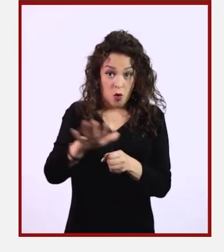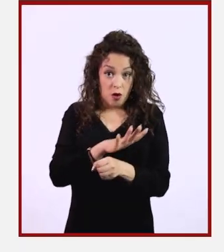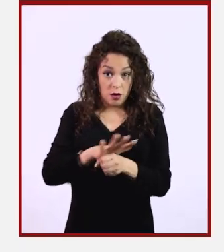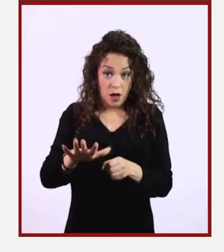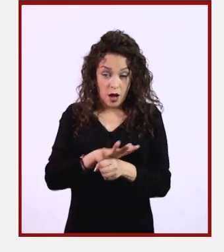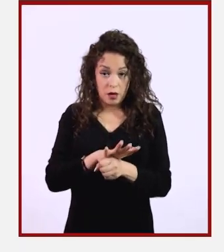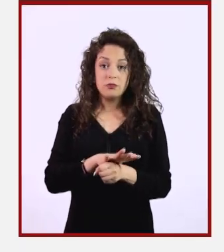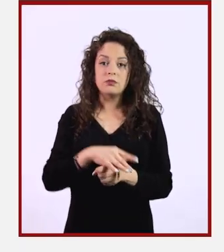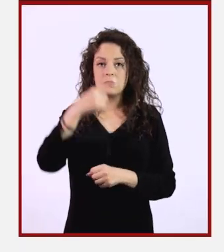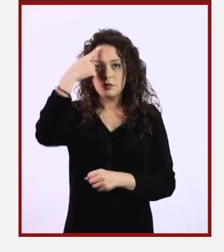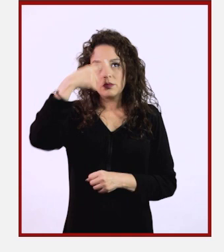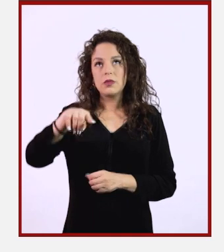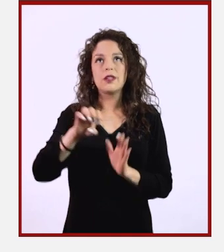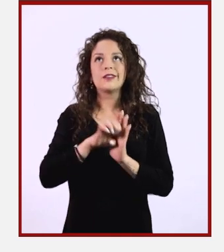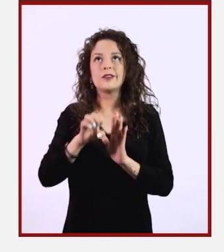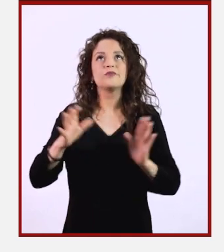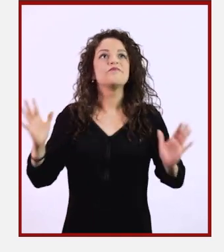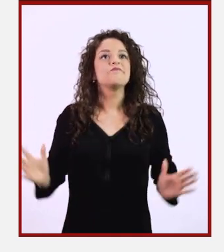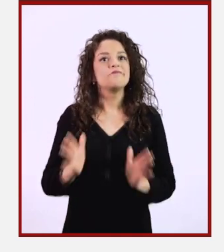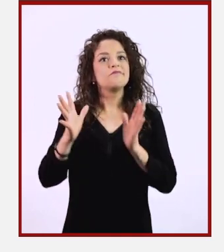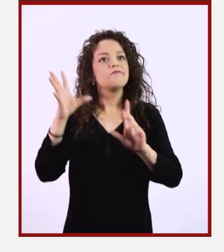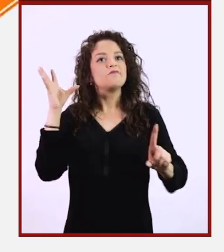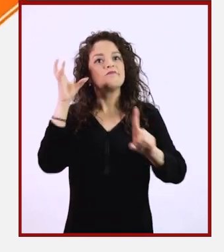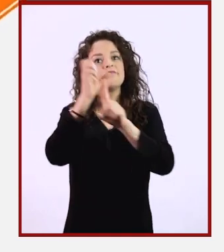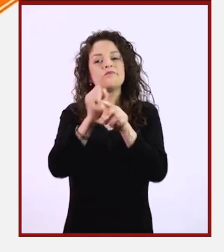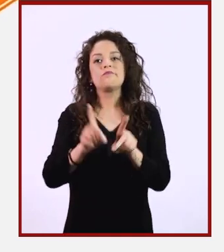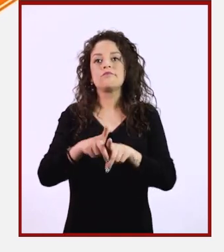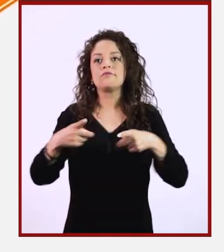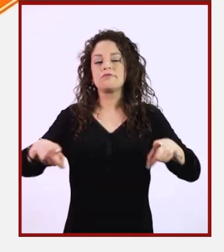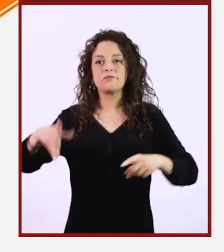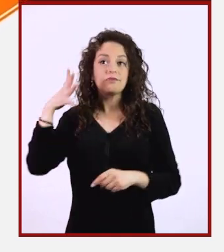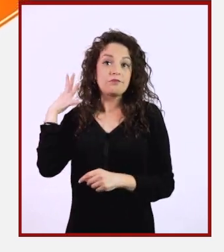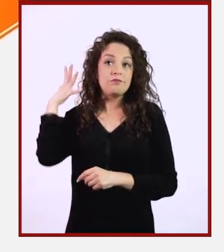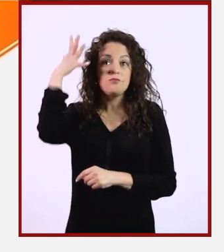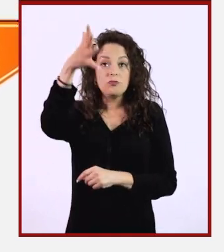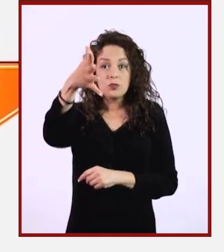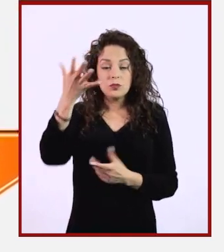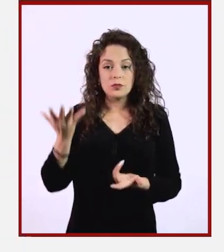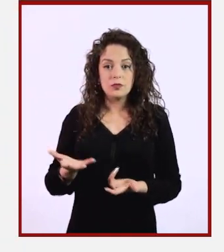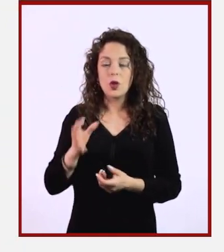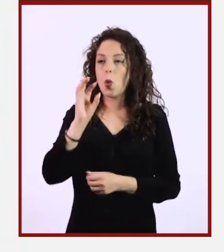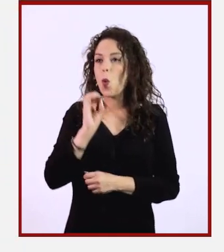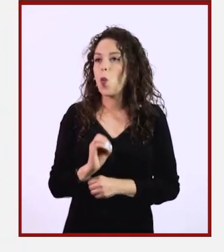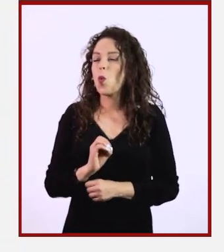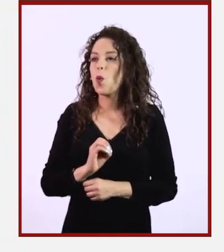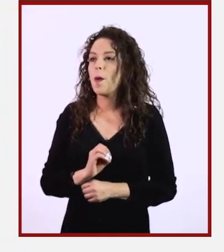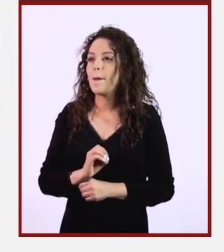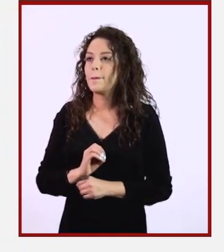para promover, no sé, los objetivos de desarrollo sostenible, ¿no? O